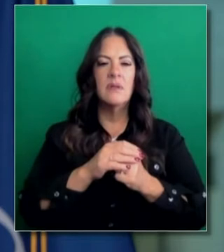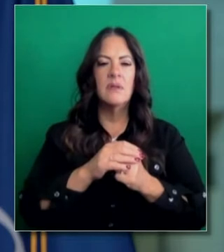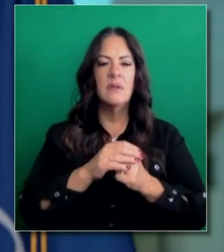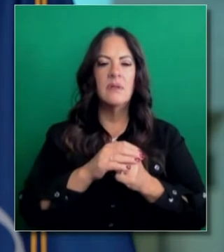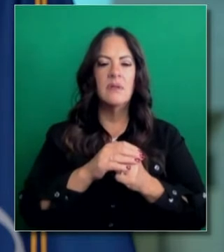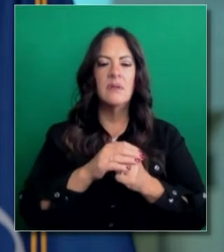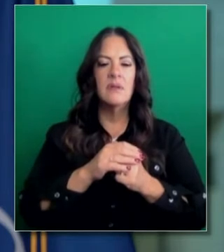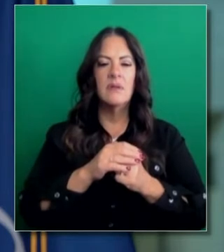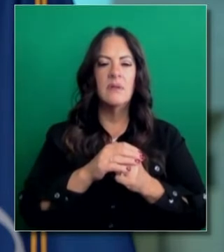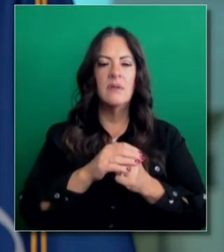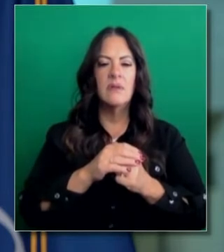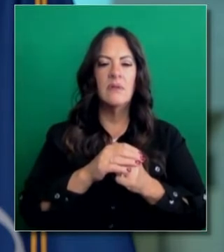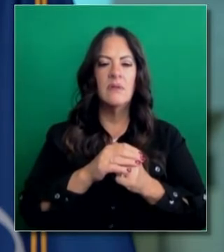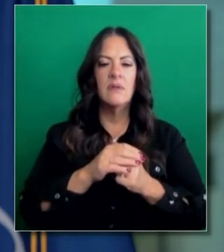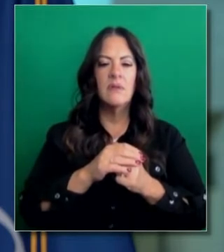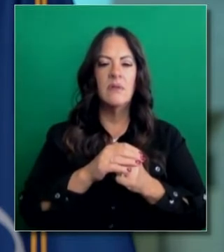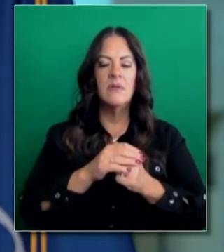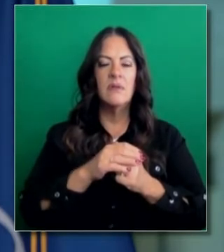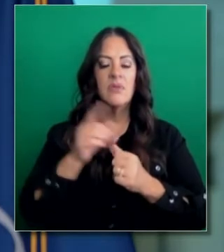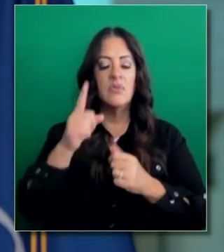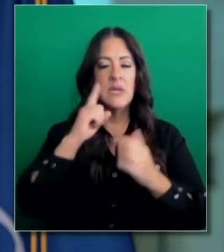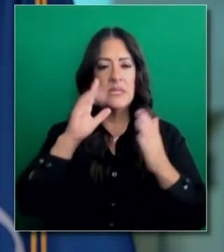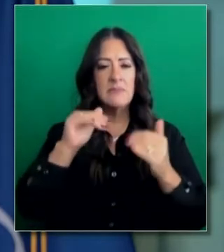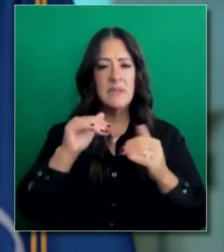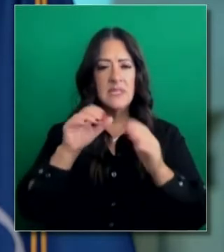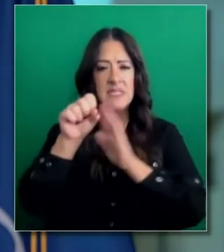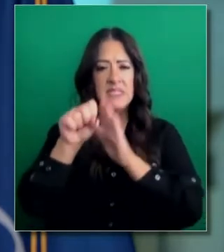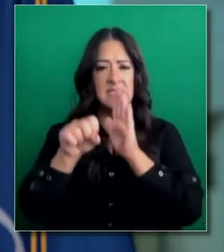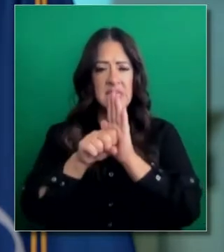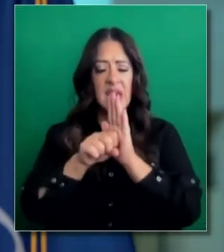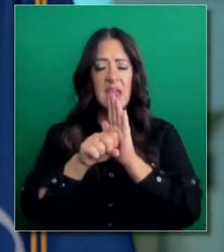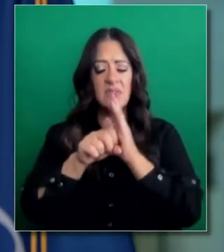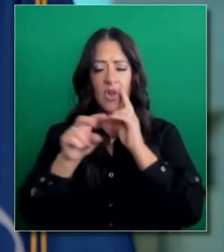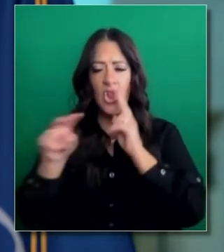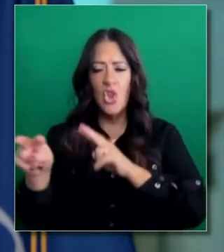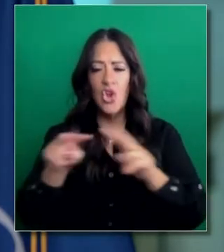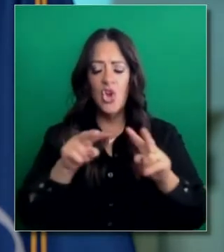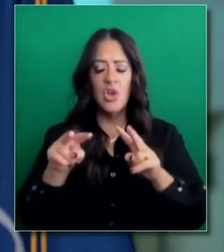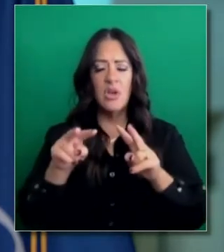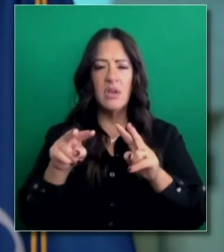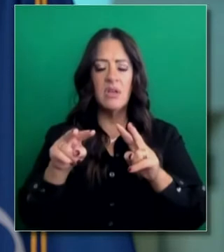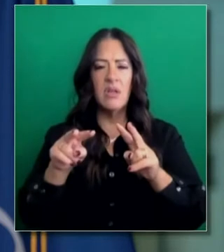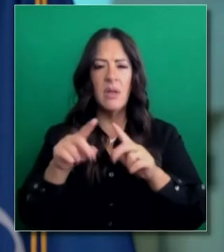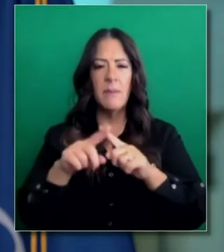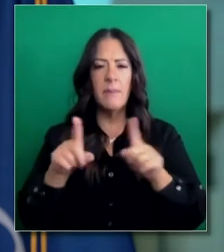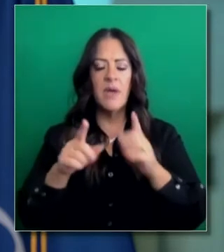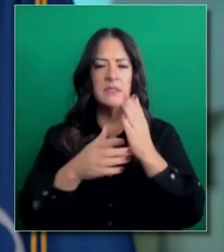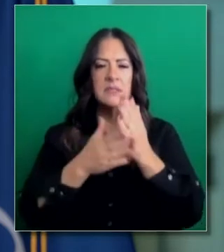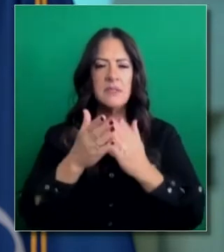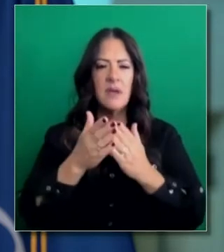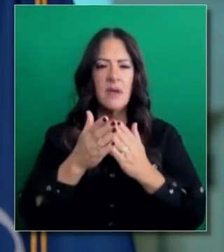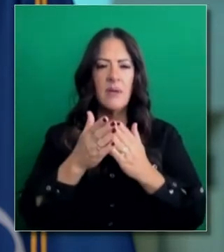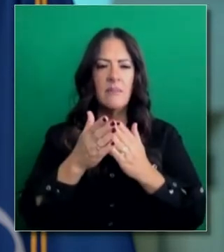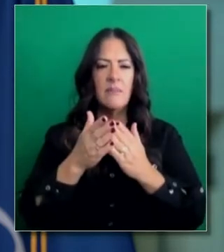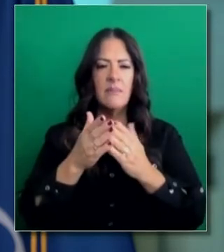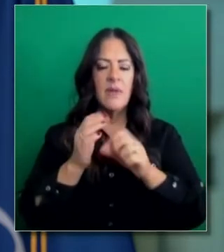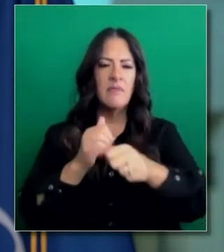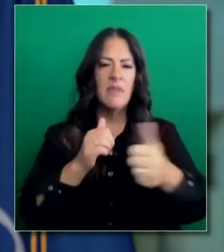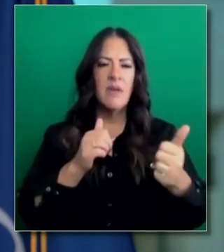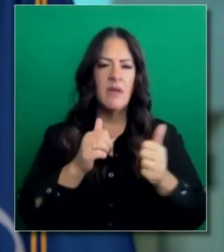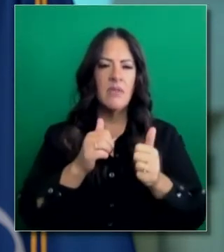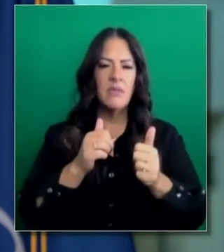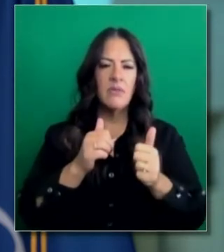o sea con el enfoque del estado en cuanto a las ocupaciones a los trabajos me gustaría saber